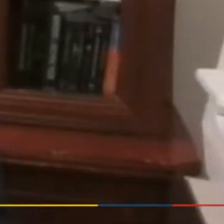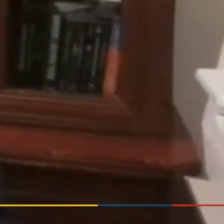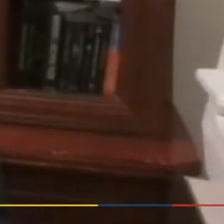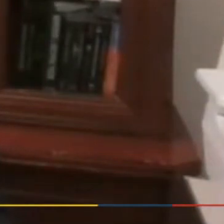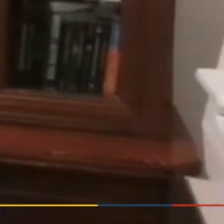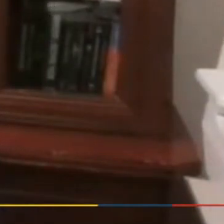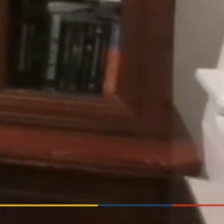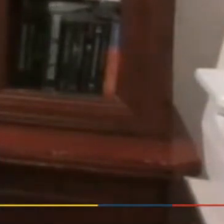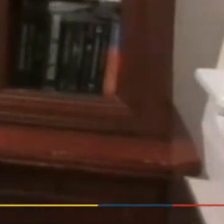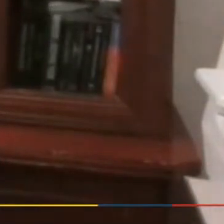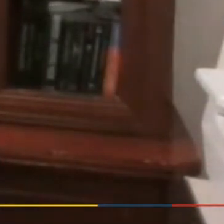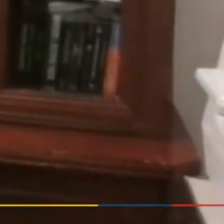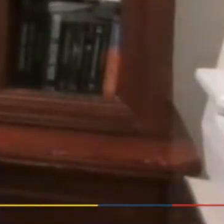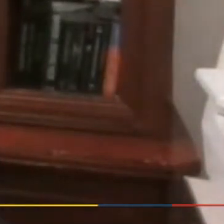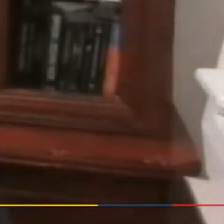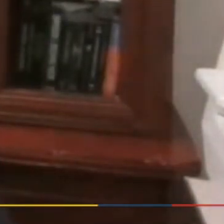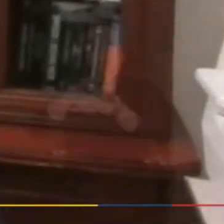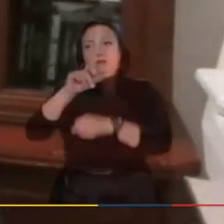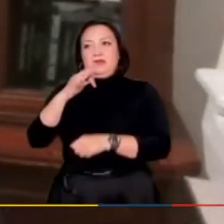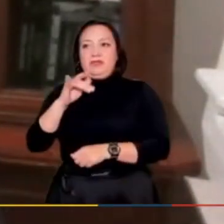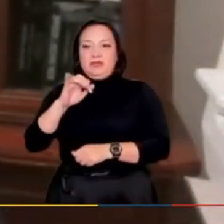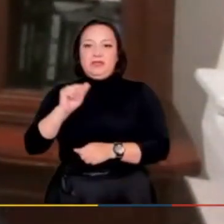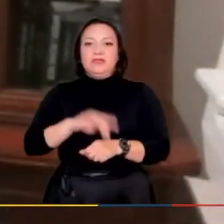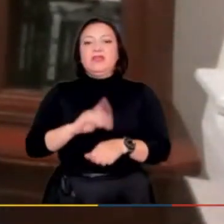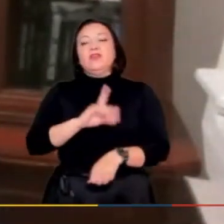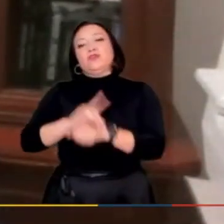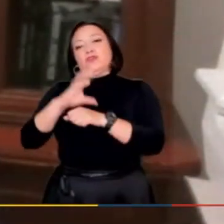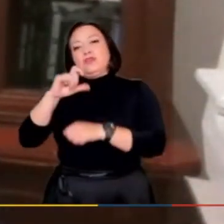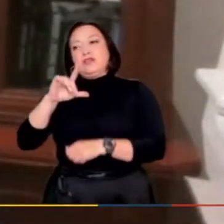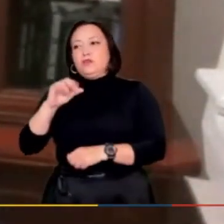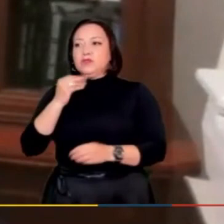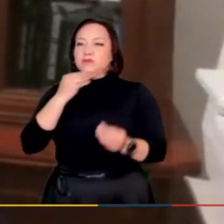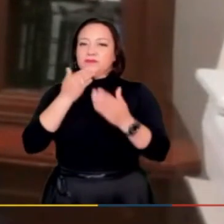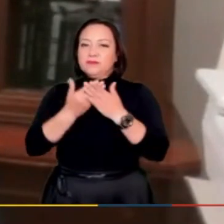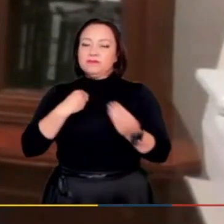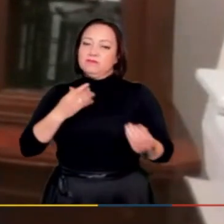doctor Alberto, un placer estar compartiendo con ustedes.